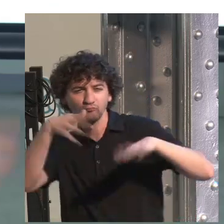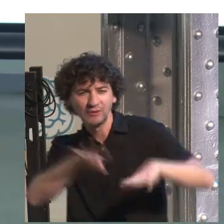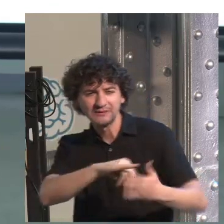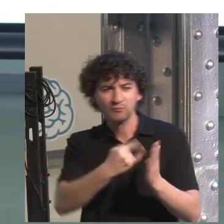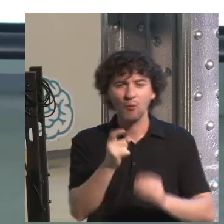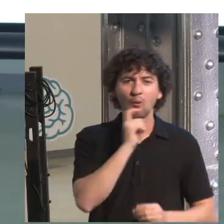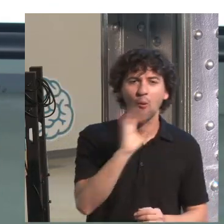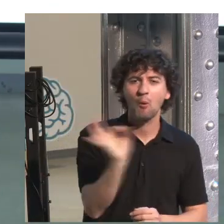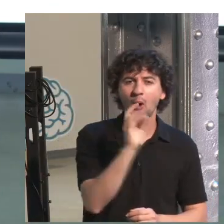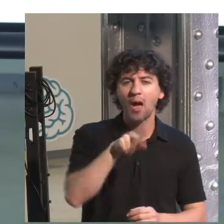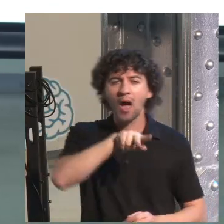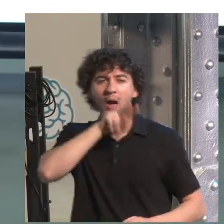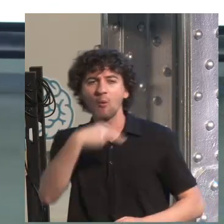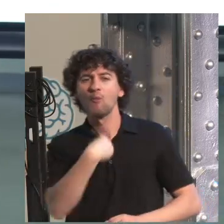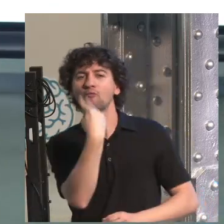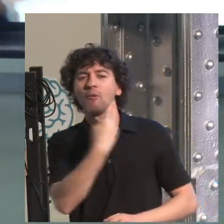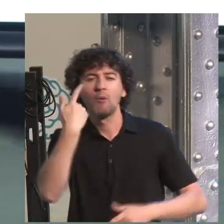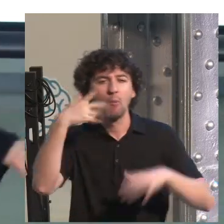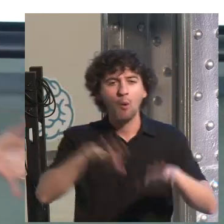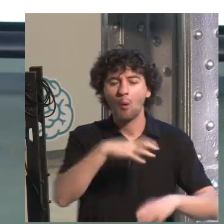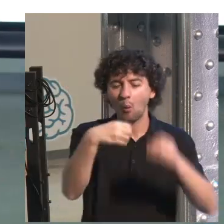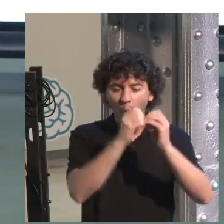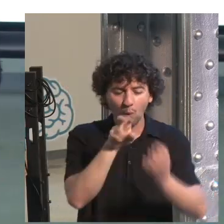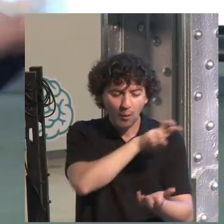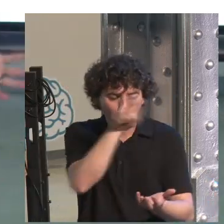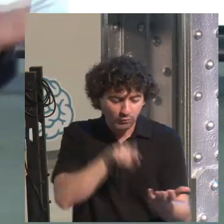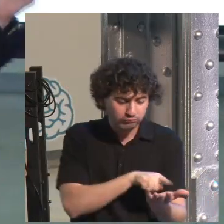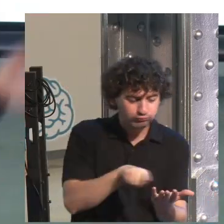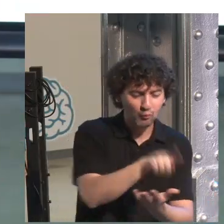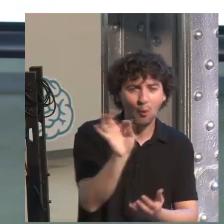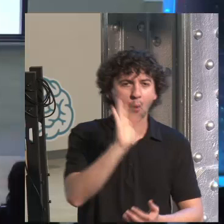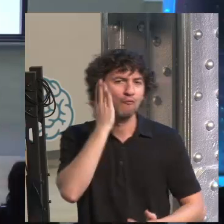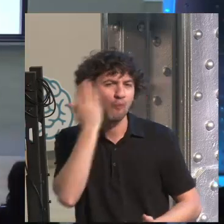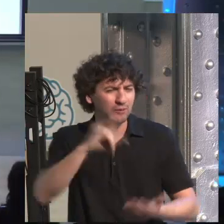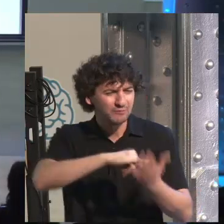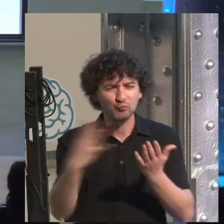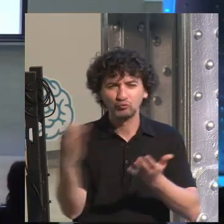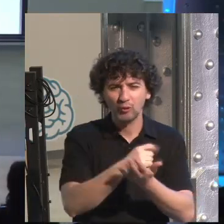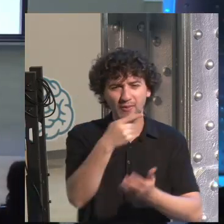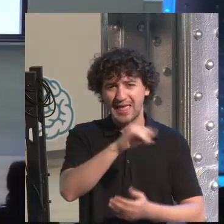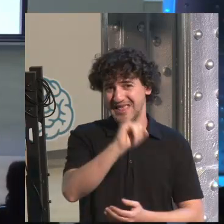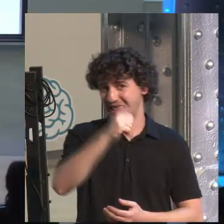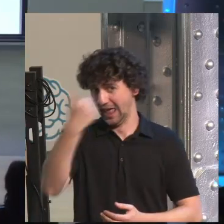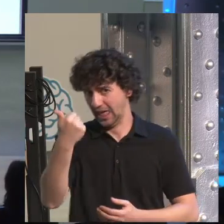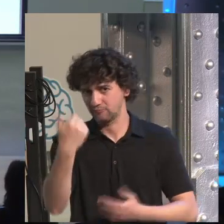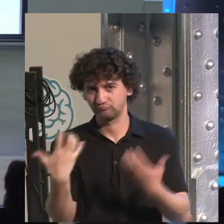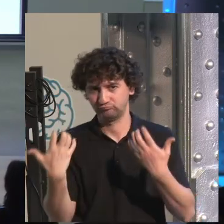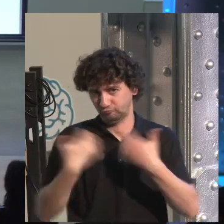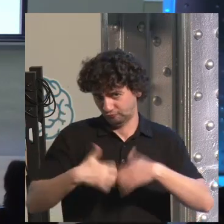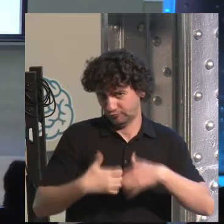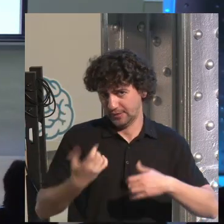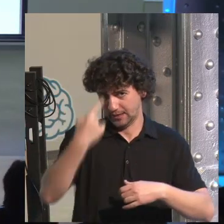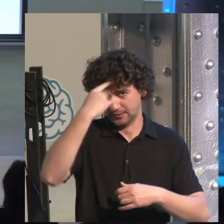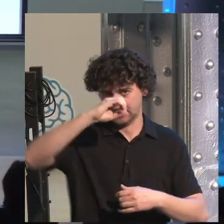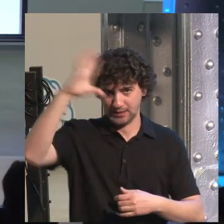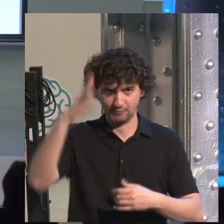o de reconocimiento de habla, o el buscador de Google, o el sistema de Facebook, todos son sistemas de inteligencia artificial de este tipo. El siguiente